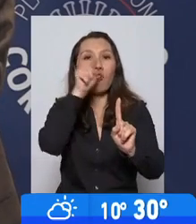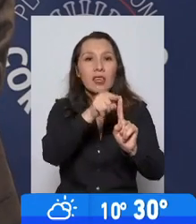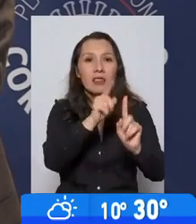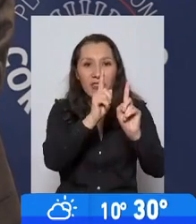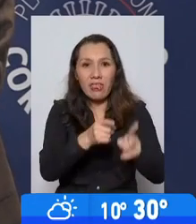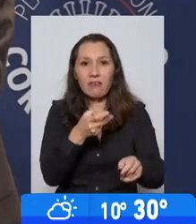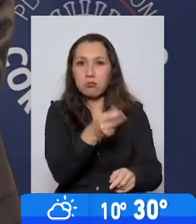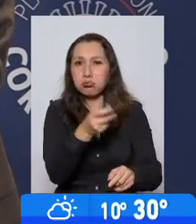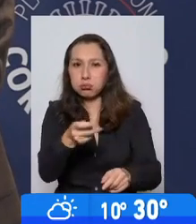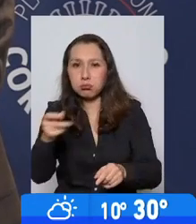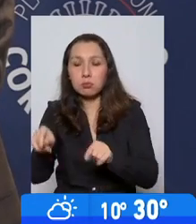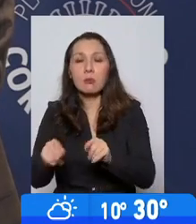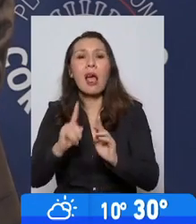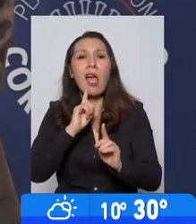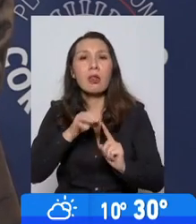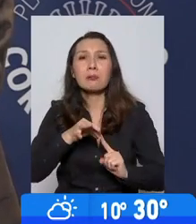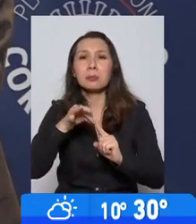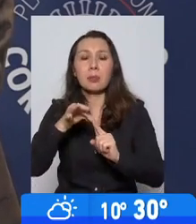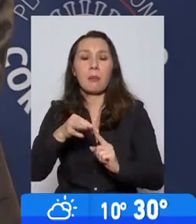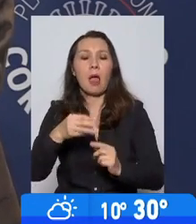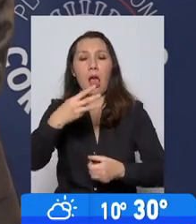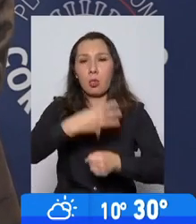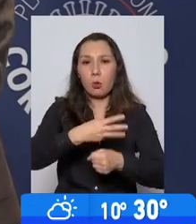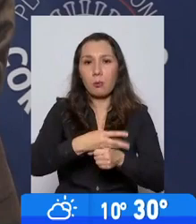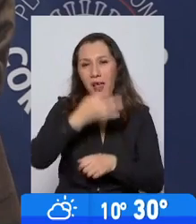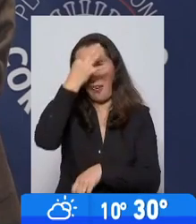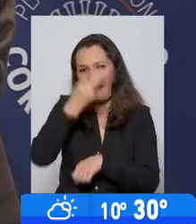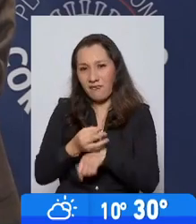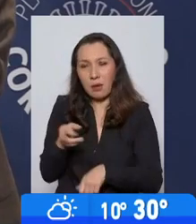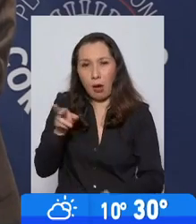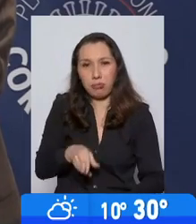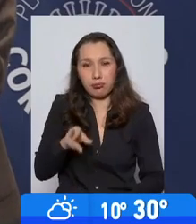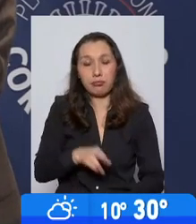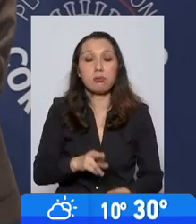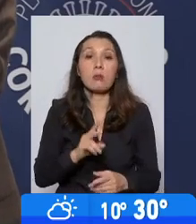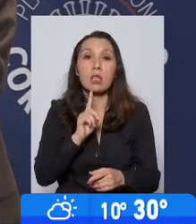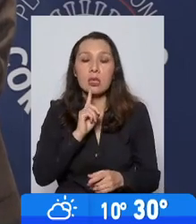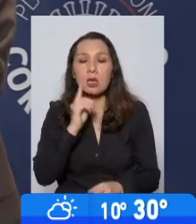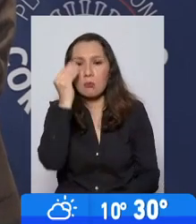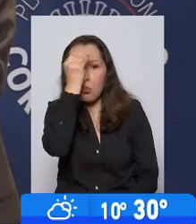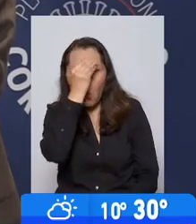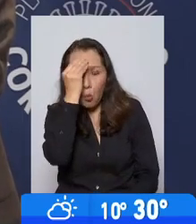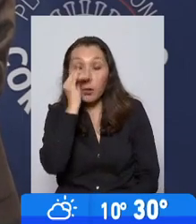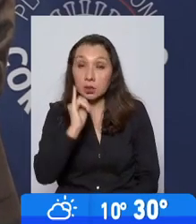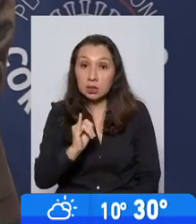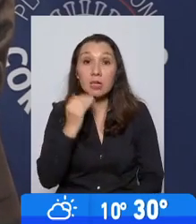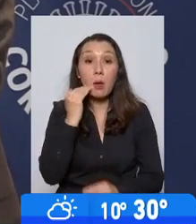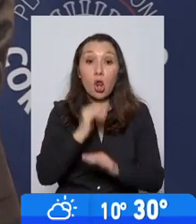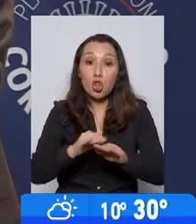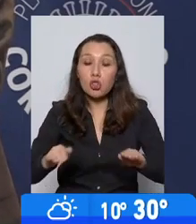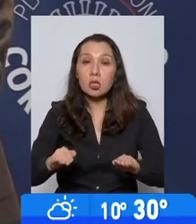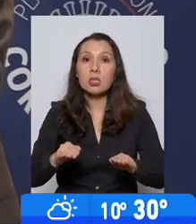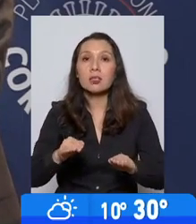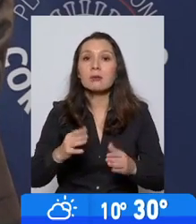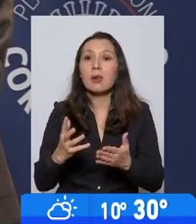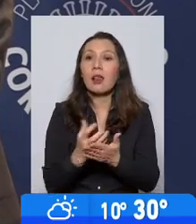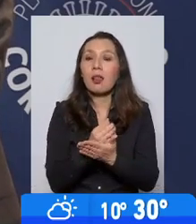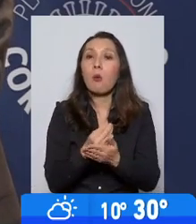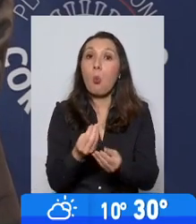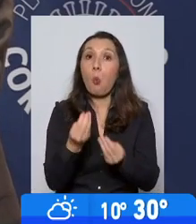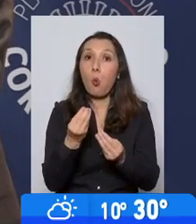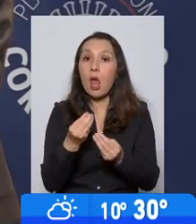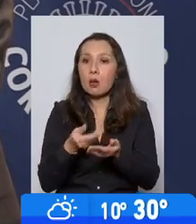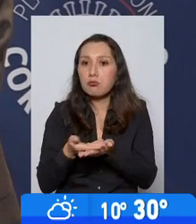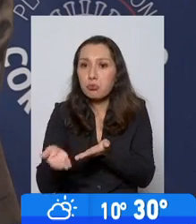vacunarse, principalmente los adultos mayores, los enfermos crónicos. Tenemos una preocupación, sí, por los niños, porque hemos alcanzado una muy